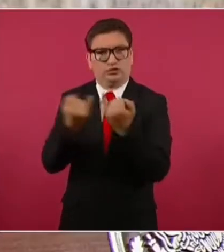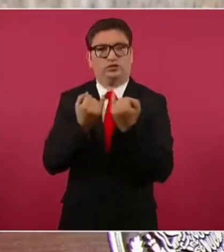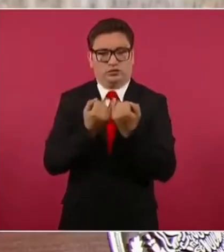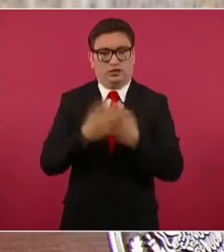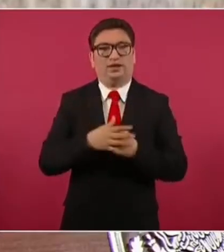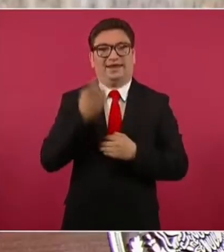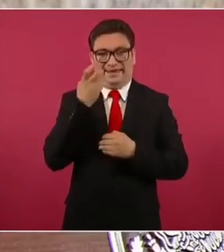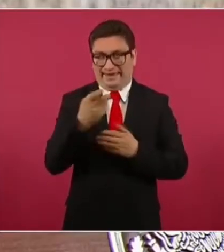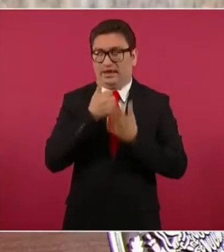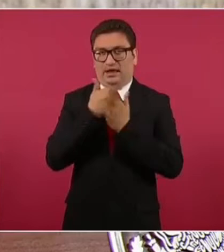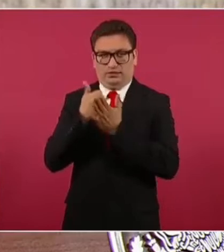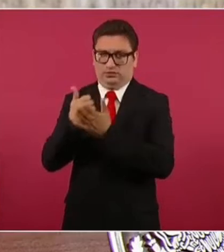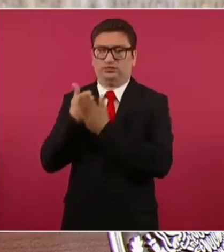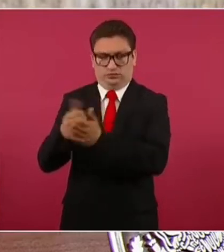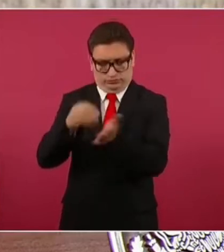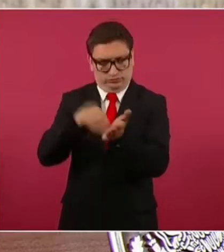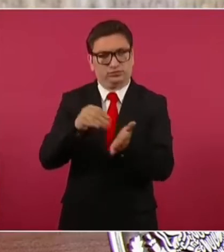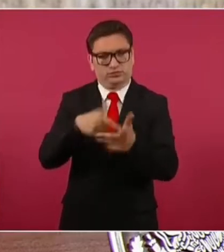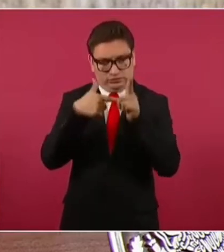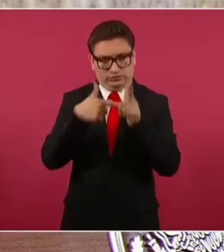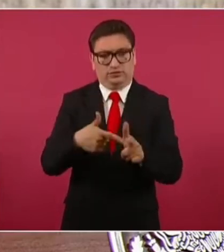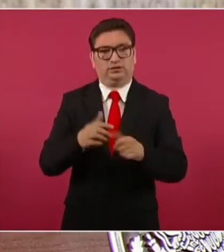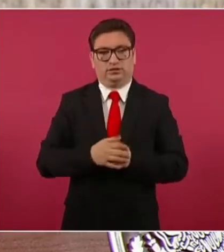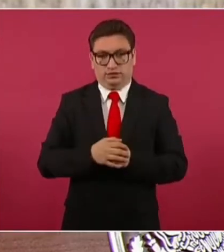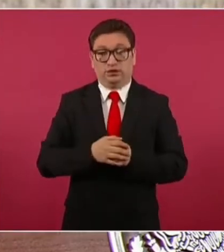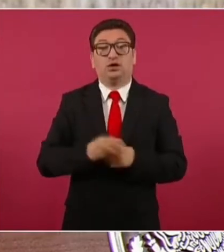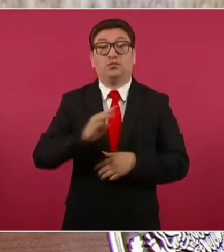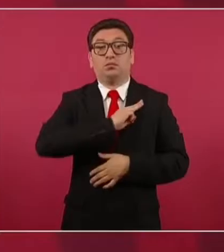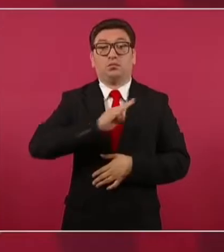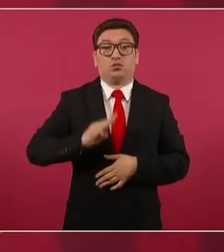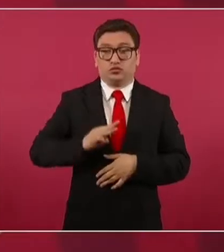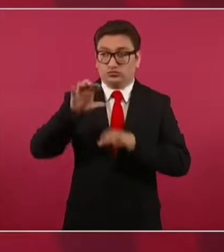Se está ayudando en todos los municipios.